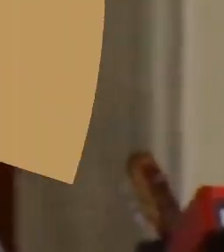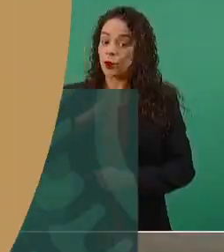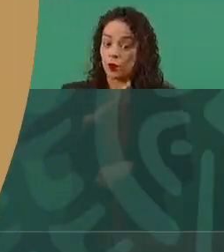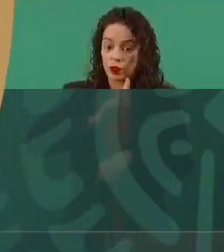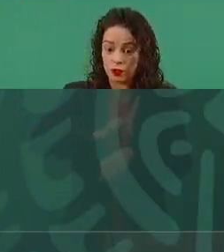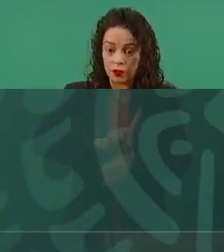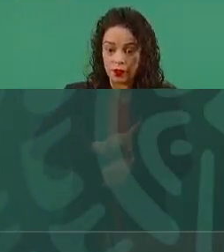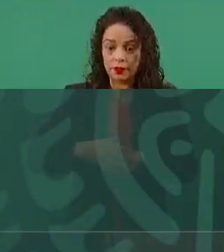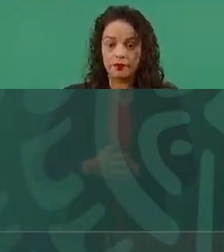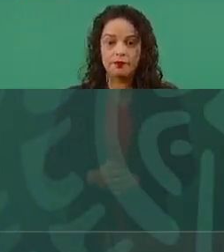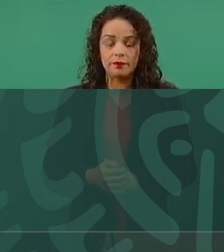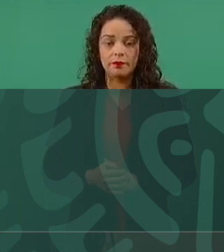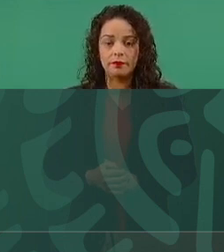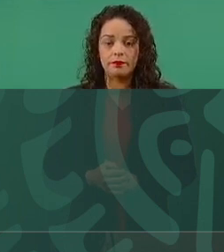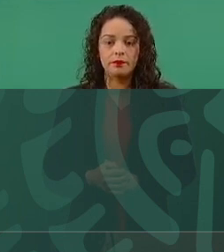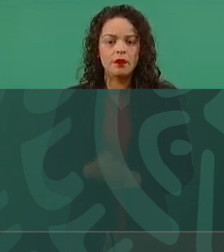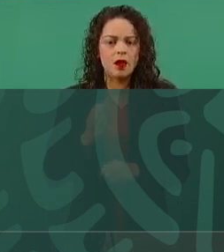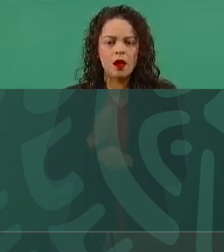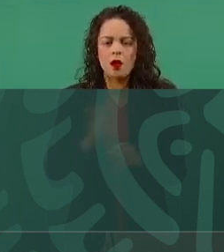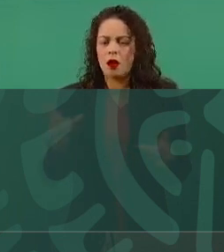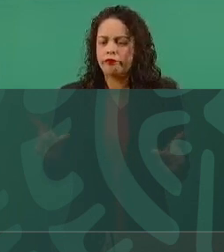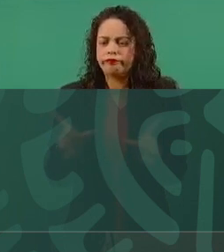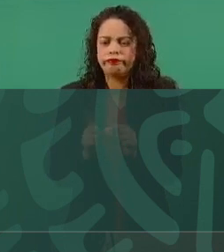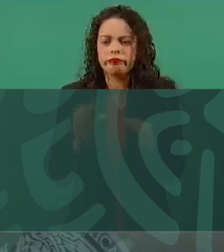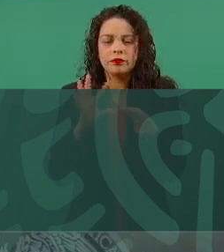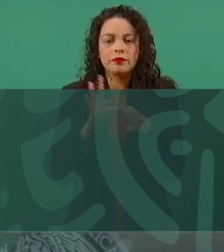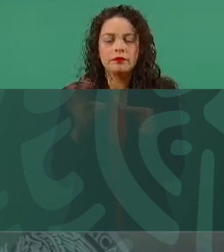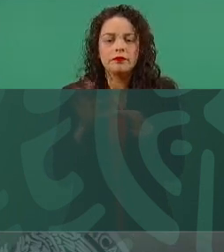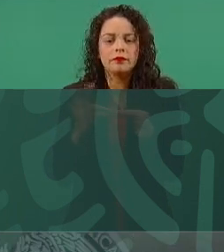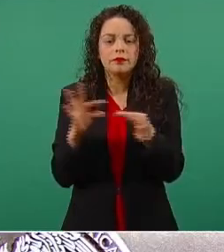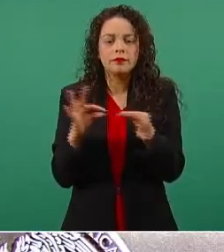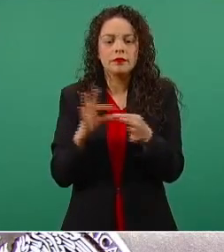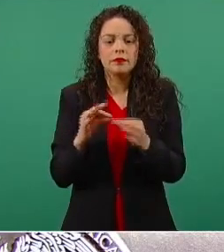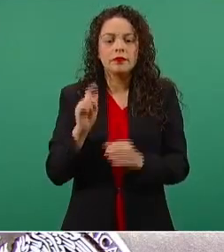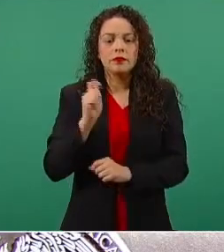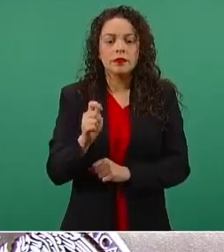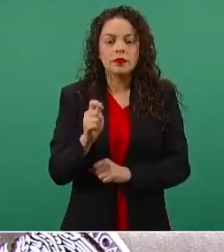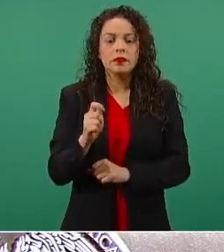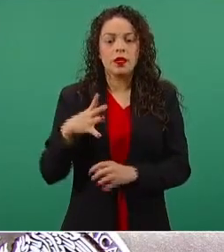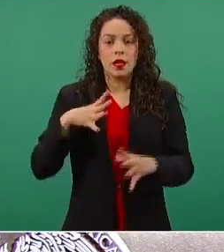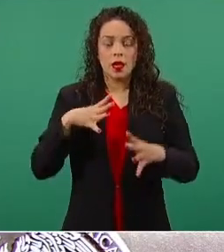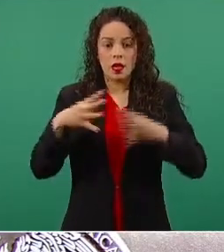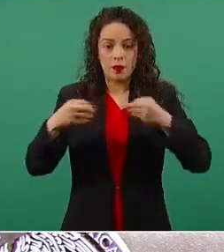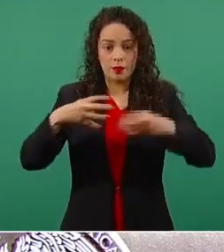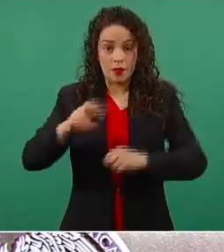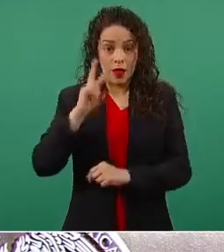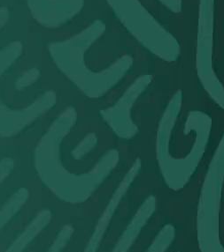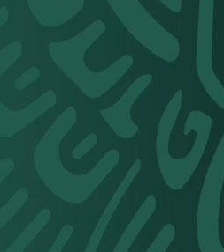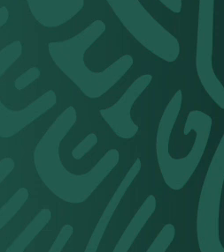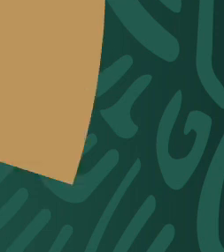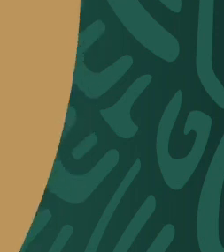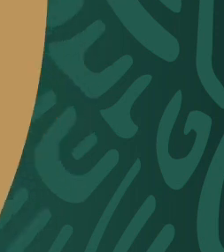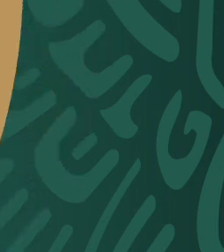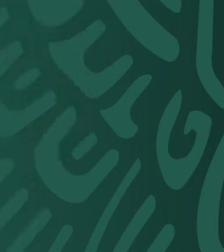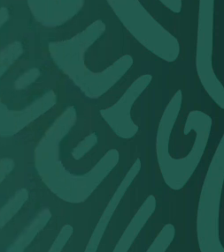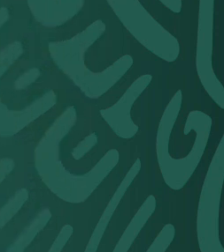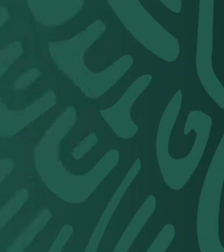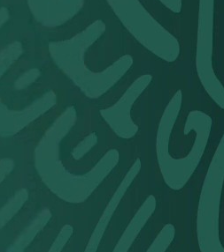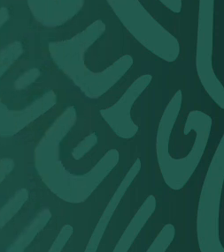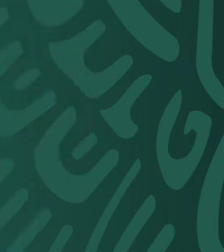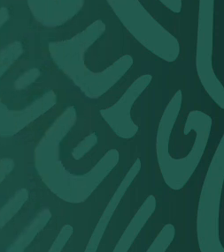nacer. En el informe semanal de salud se confirmó que continúa a la baja la pandemia. Por otro lado, aumentan las